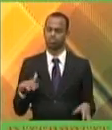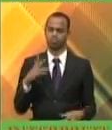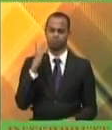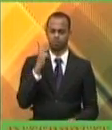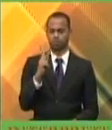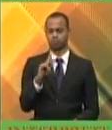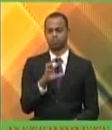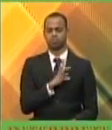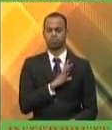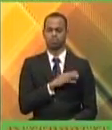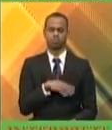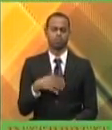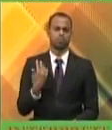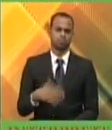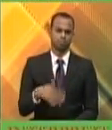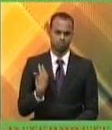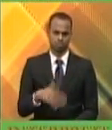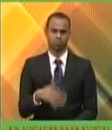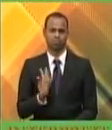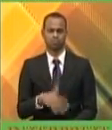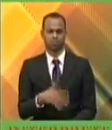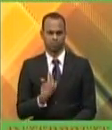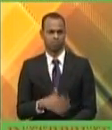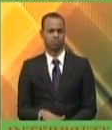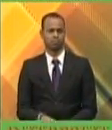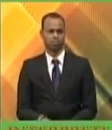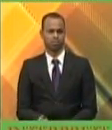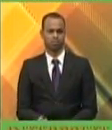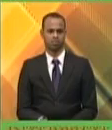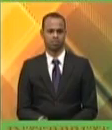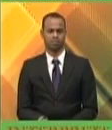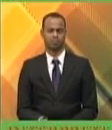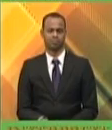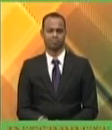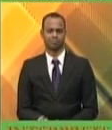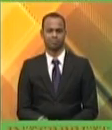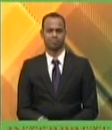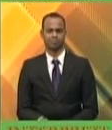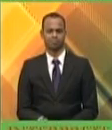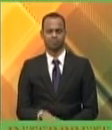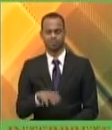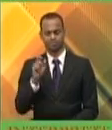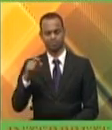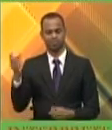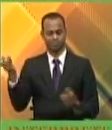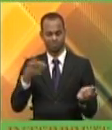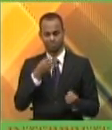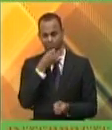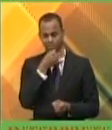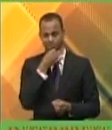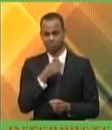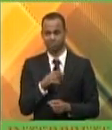persona debe traer a él